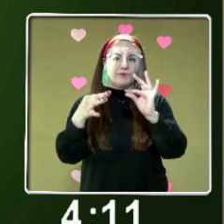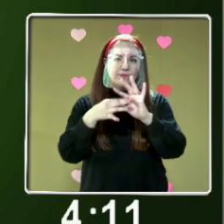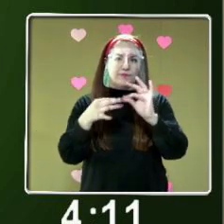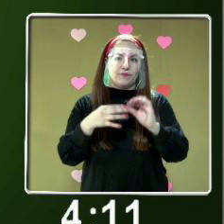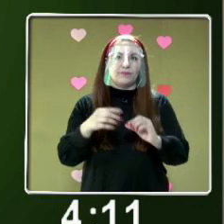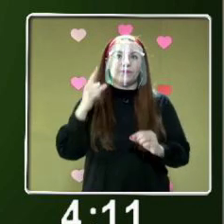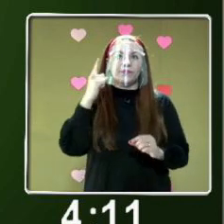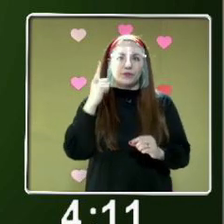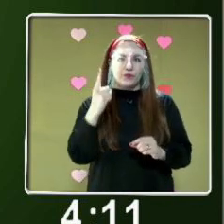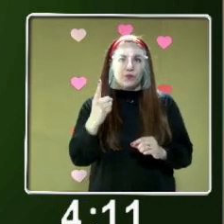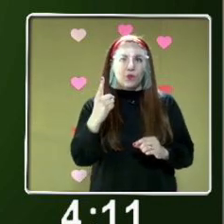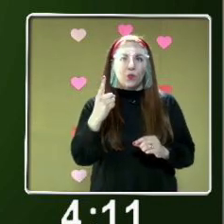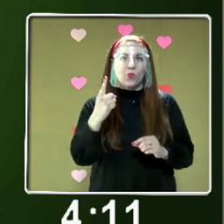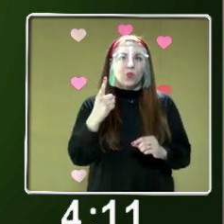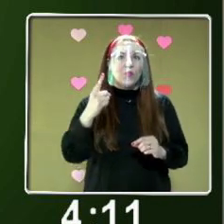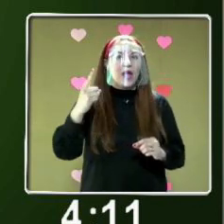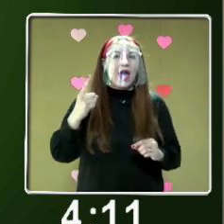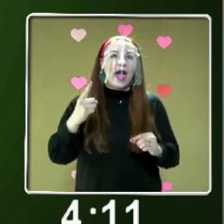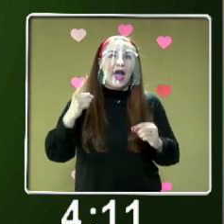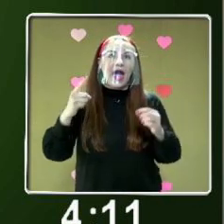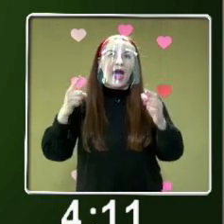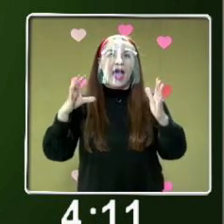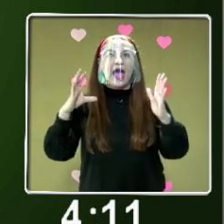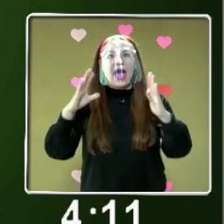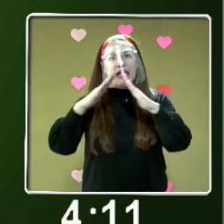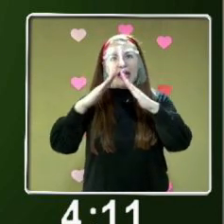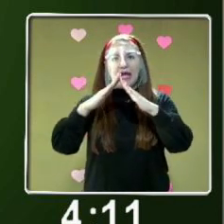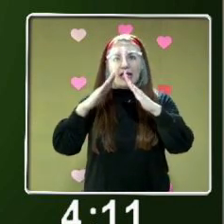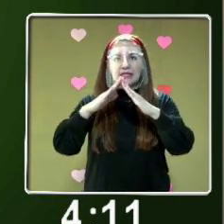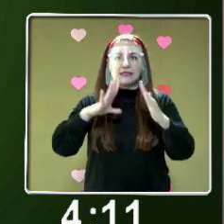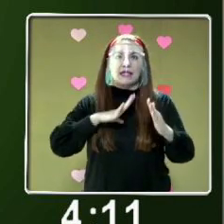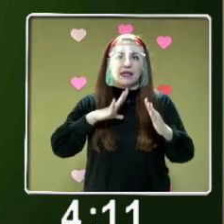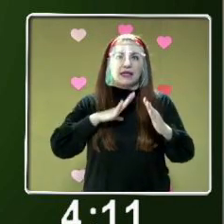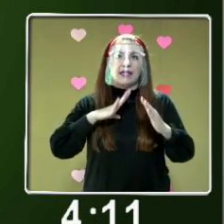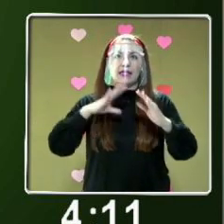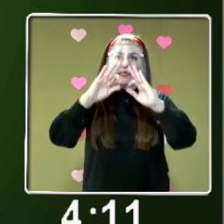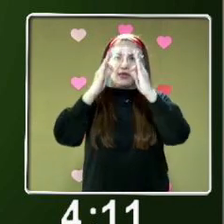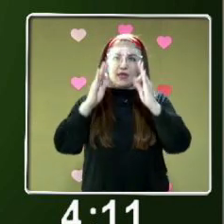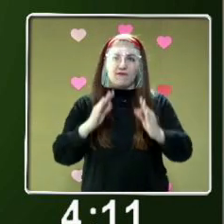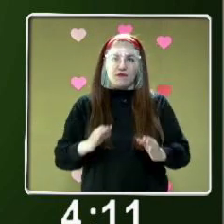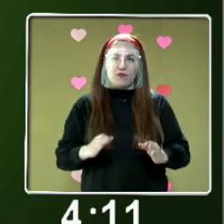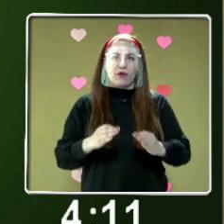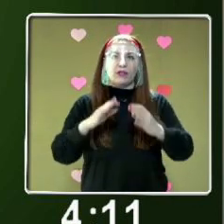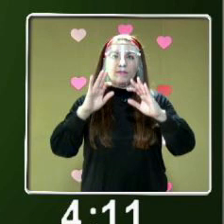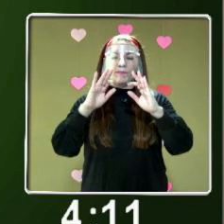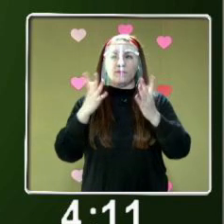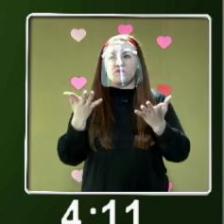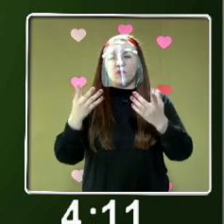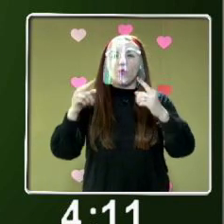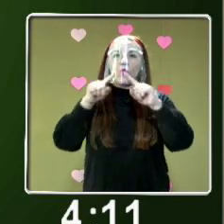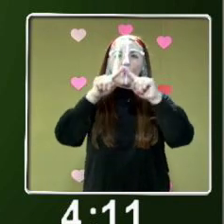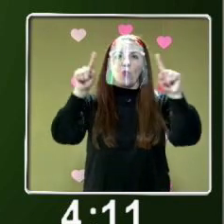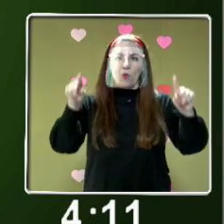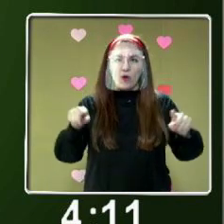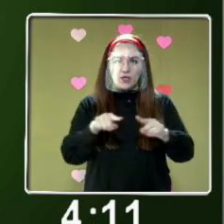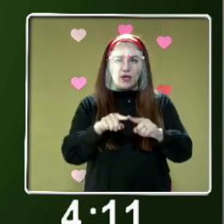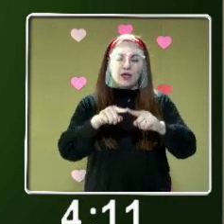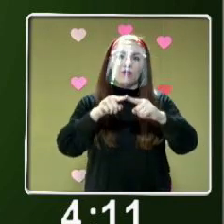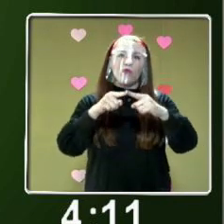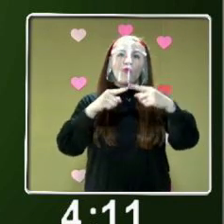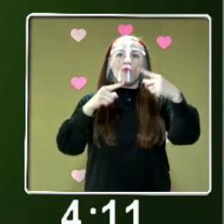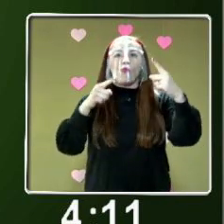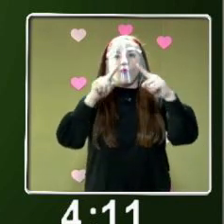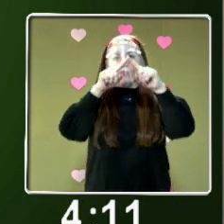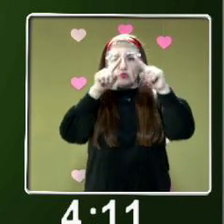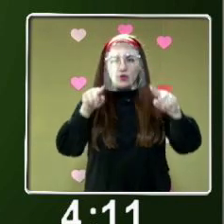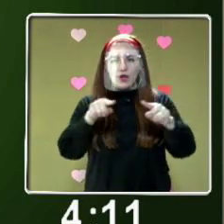casa que tiene figuras geométricas para formarla, un triángulo, un cuadradito, un rectángulo. Y la siguiente, o la imagen que está a su